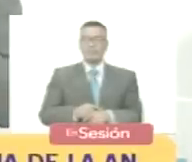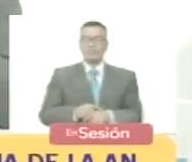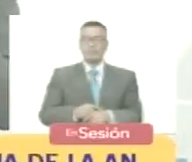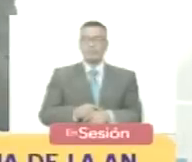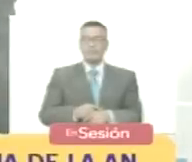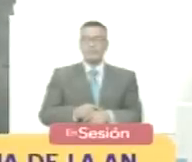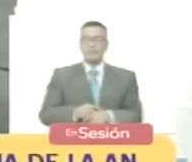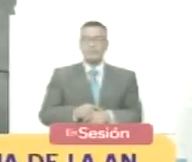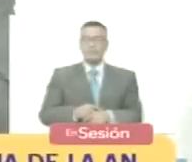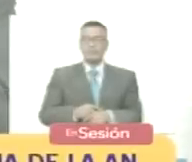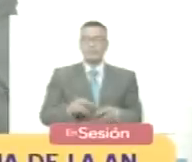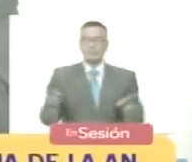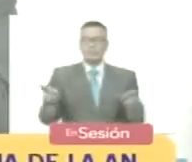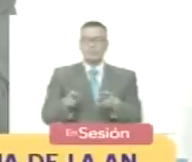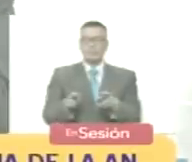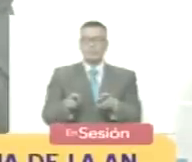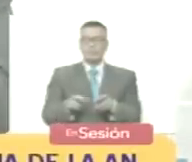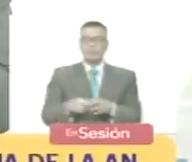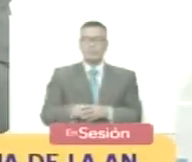Seré breve.